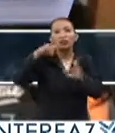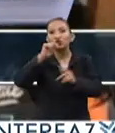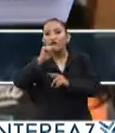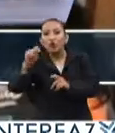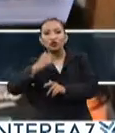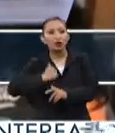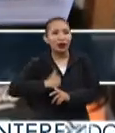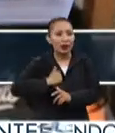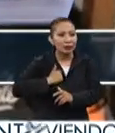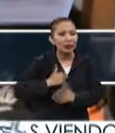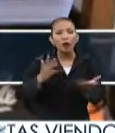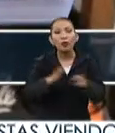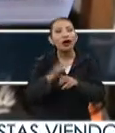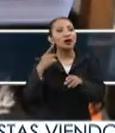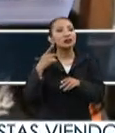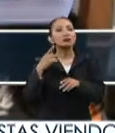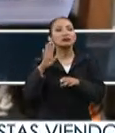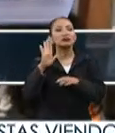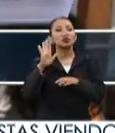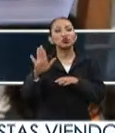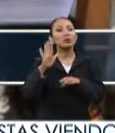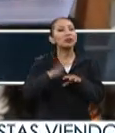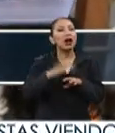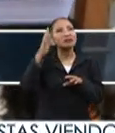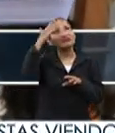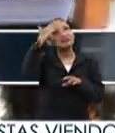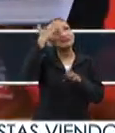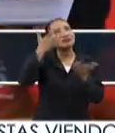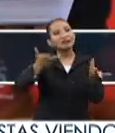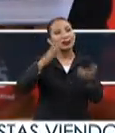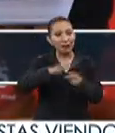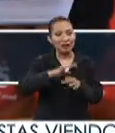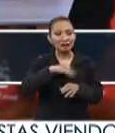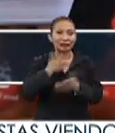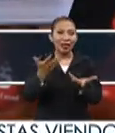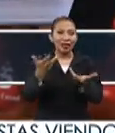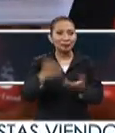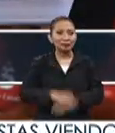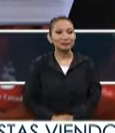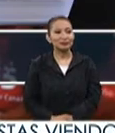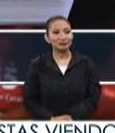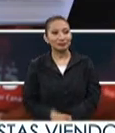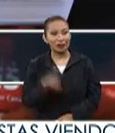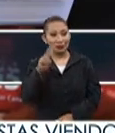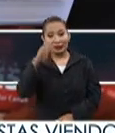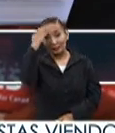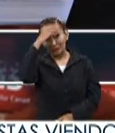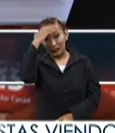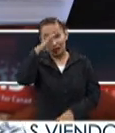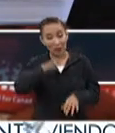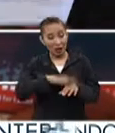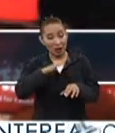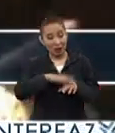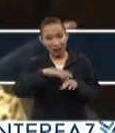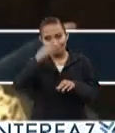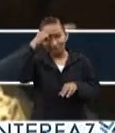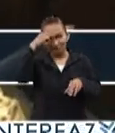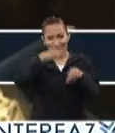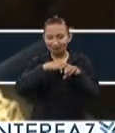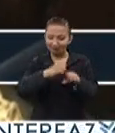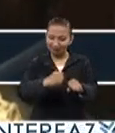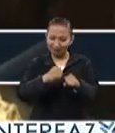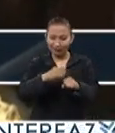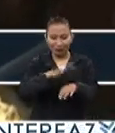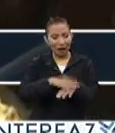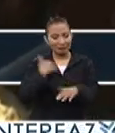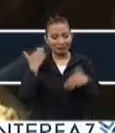Toronto, en Canadá. ¿Cuáles fueron de las que más recuerdas y más añoras? Pues la verdad la experiencia que más me queda en la mente y